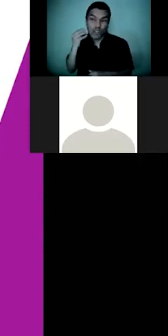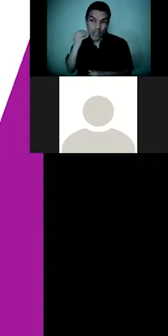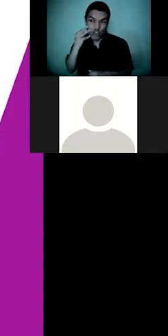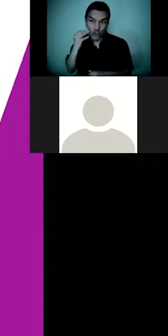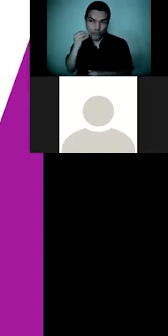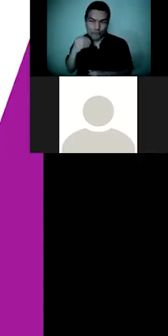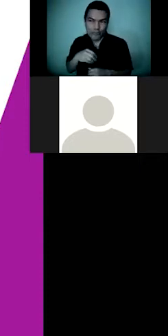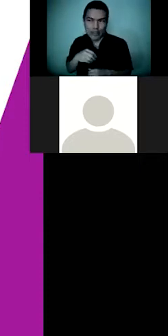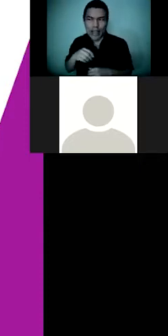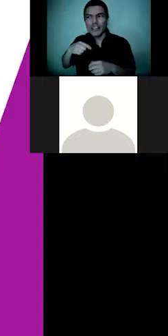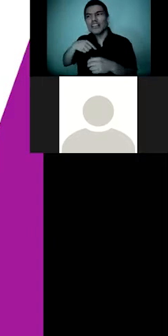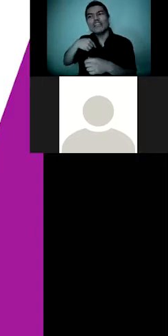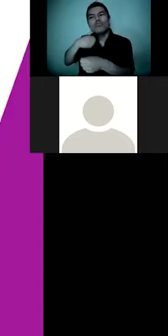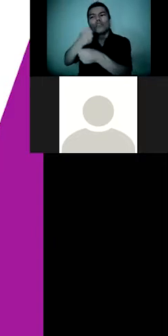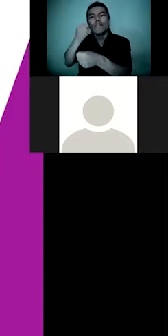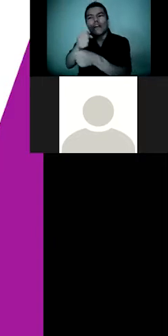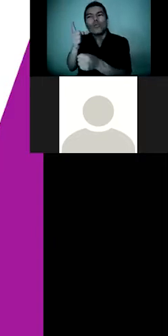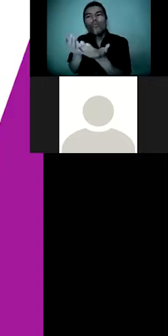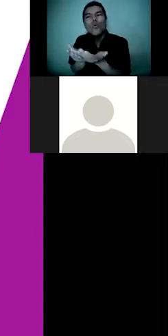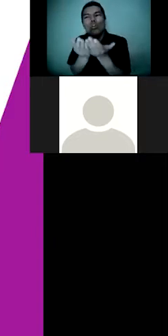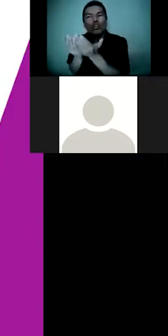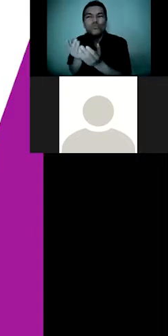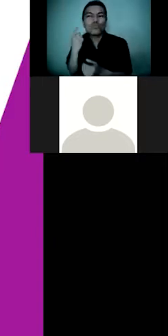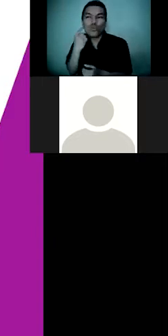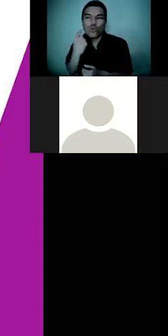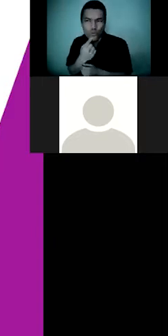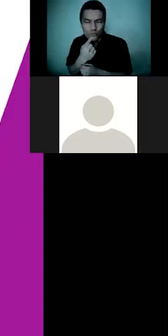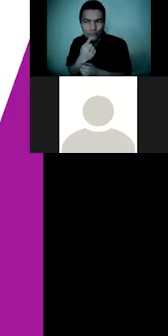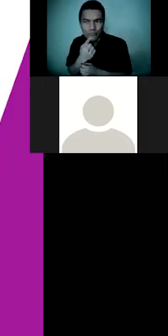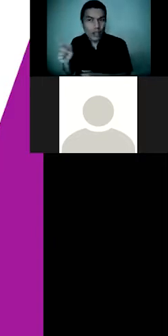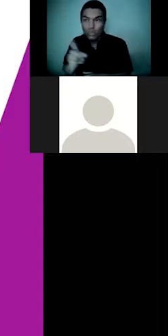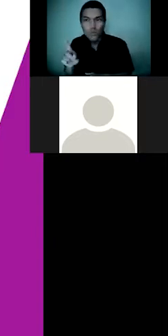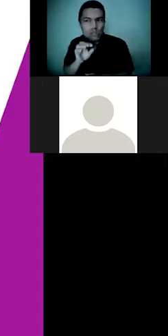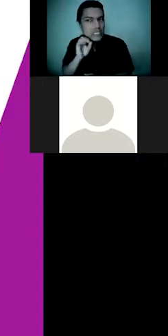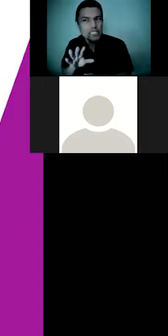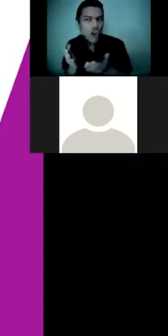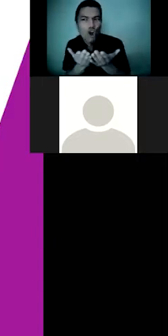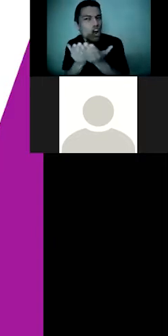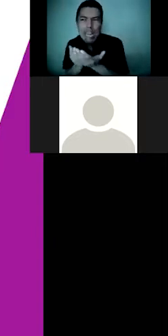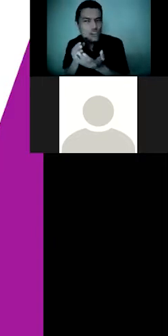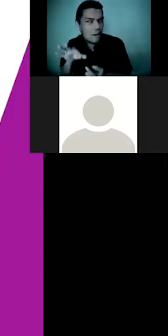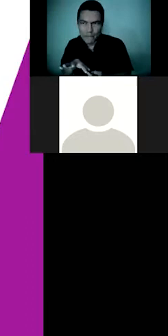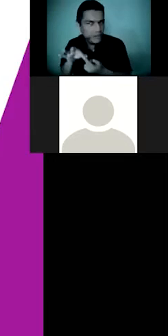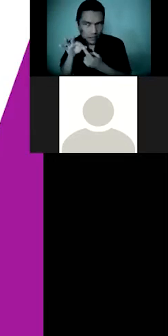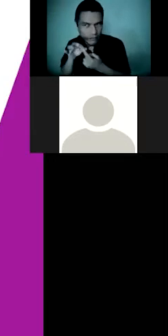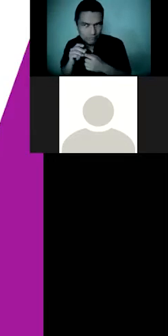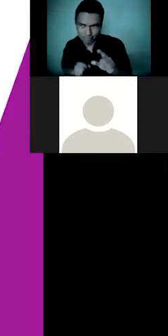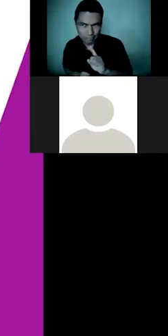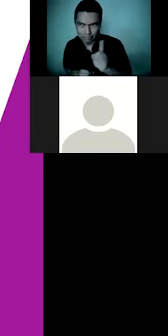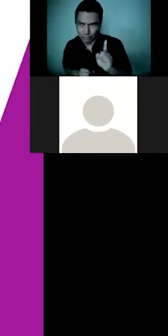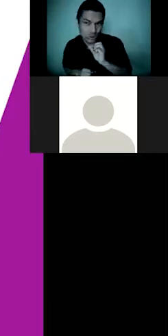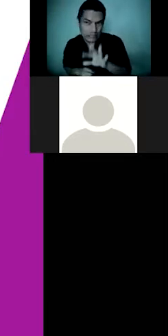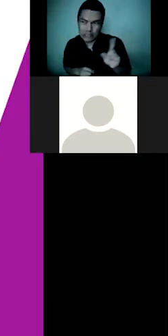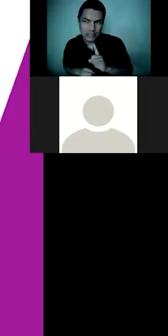ustedes. Ahí en Chiclayo, yo trabajaba en un colegio de sordos. No decía